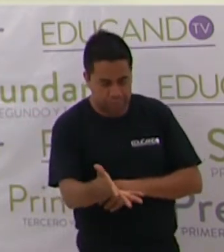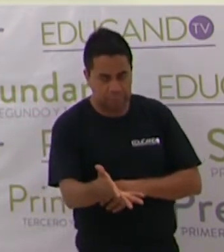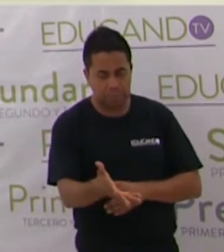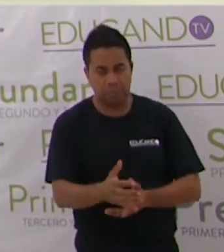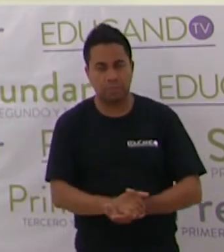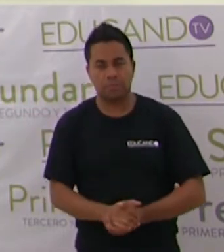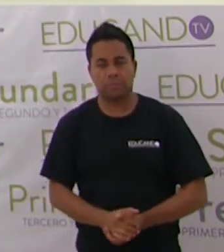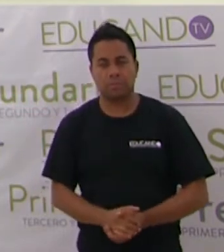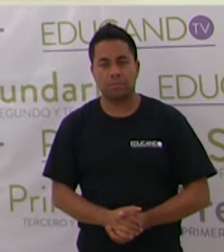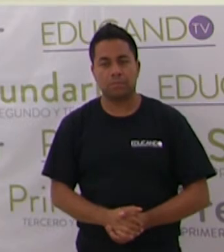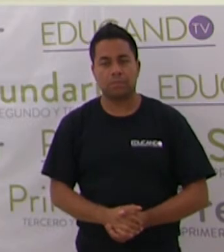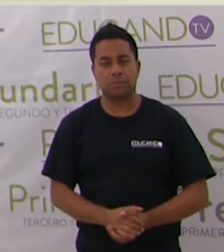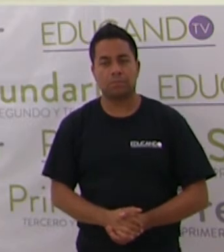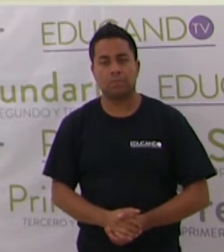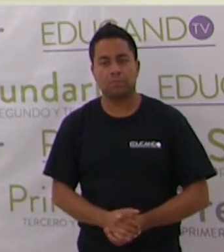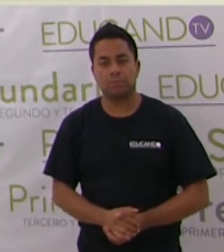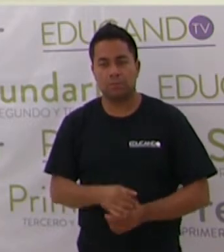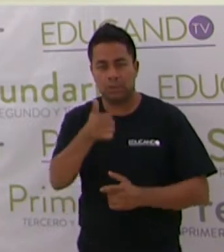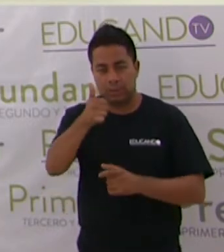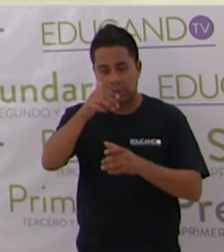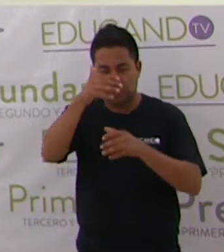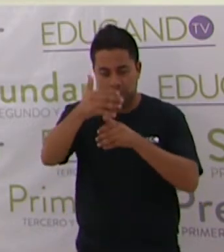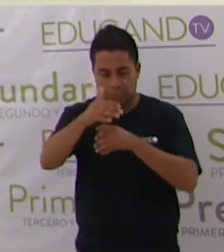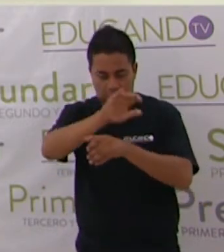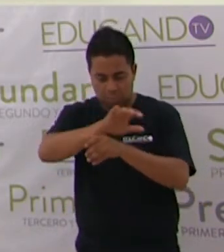¿sí? Tiene 6 lados.